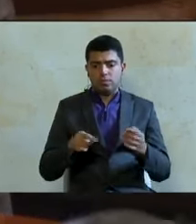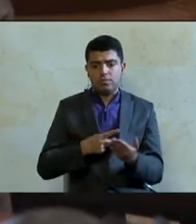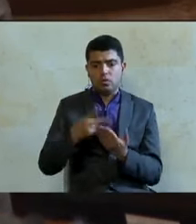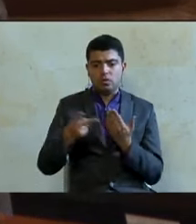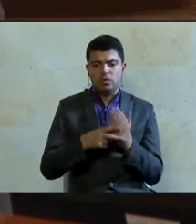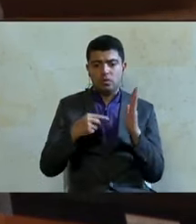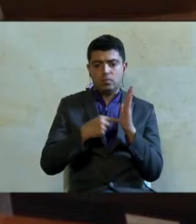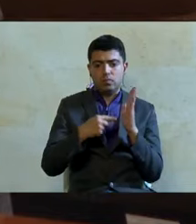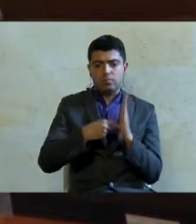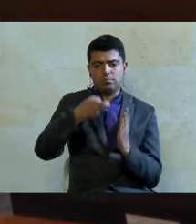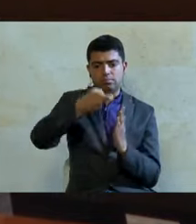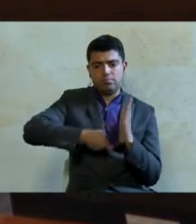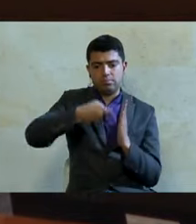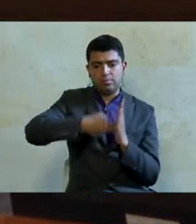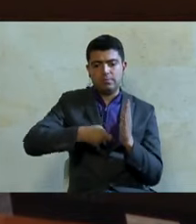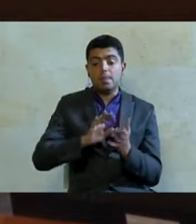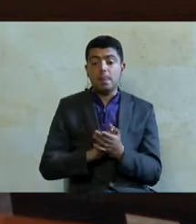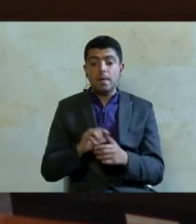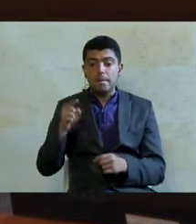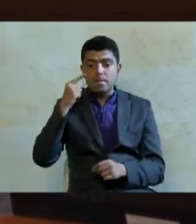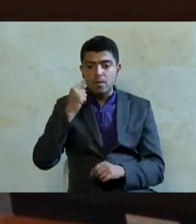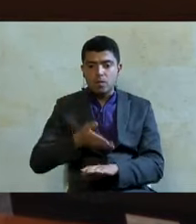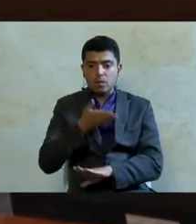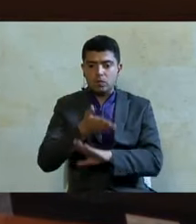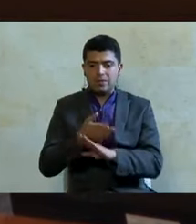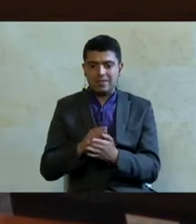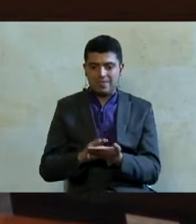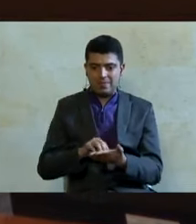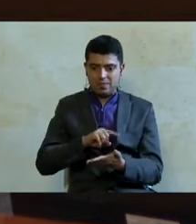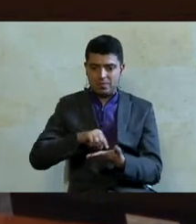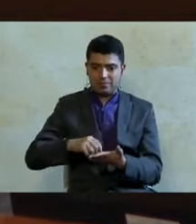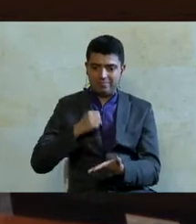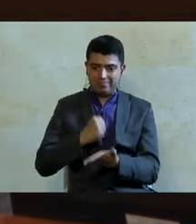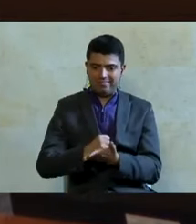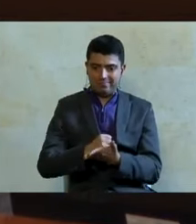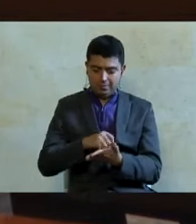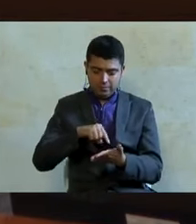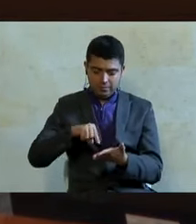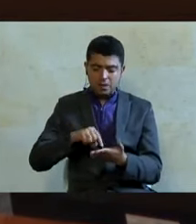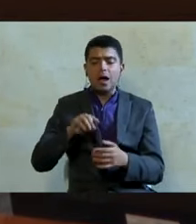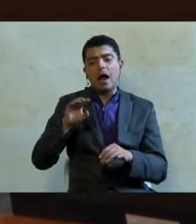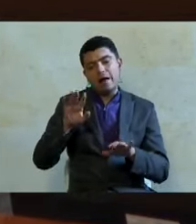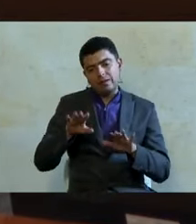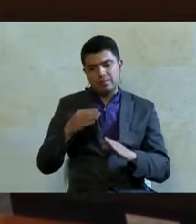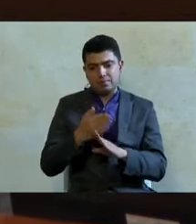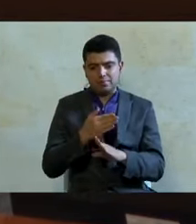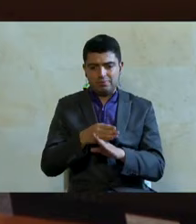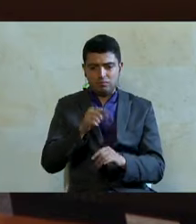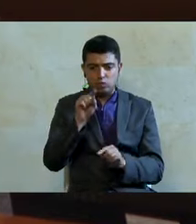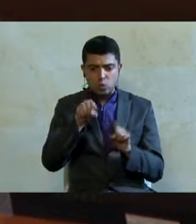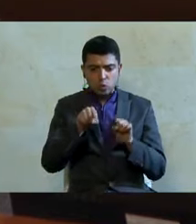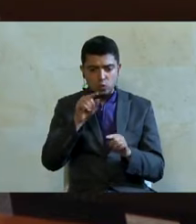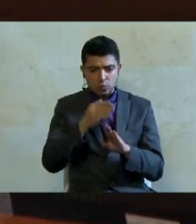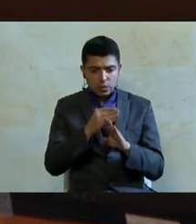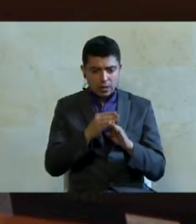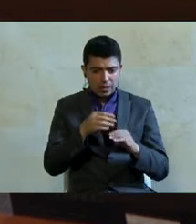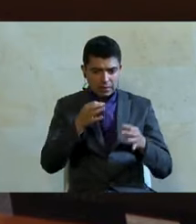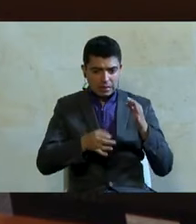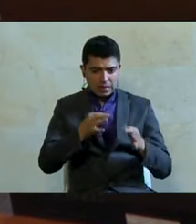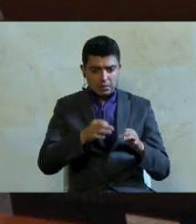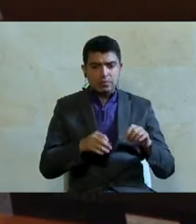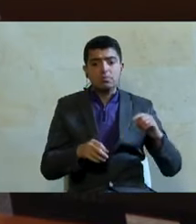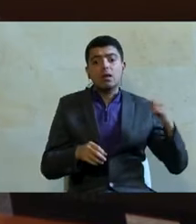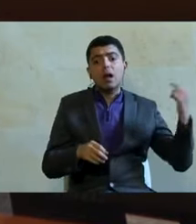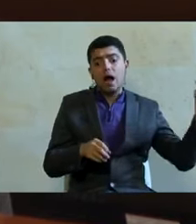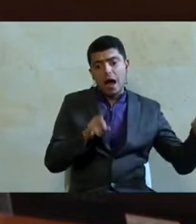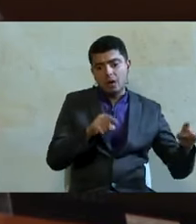mensaje y señalar que la proposición que se radicó por parte de mi indefensa tiene algunos problemas jurídicos y que creo que por eso fue rechazada por parte de